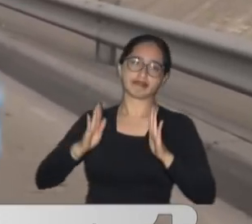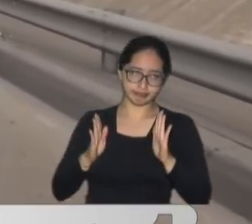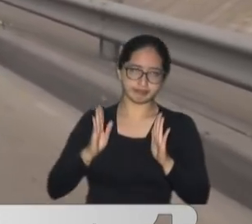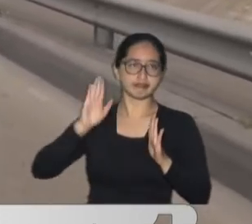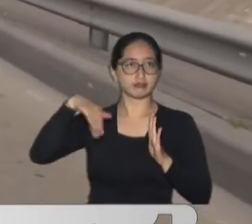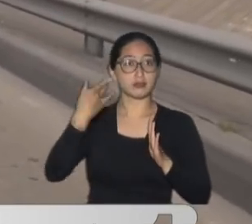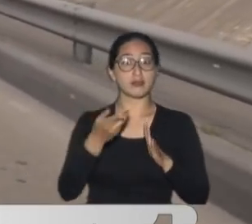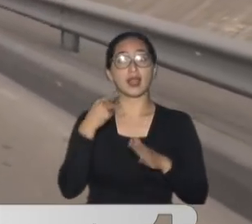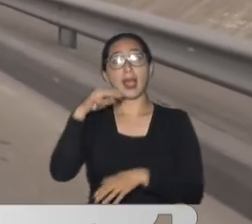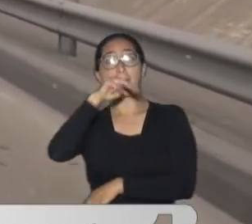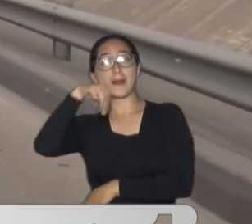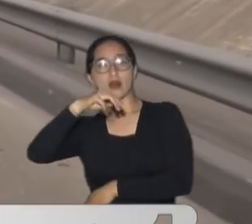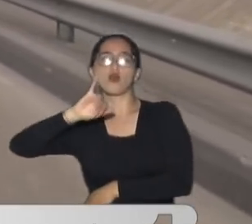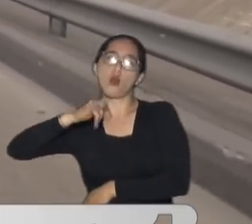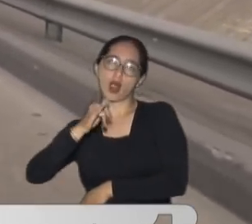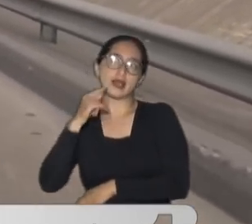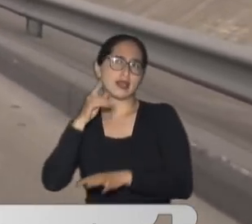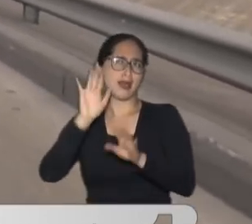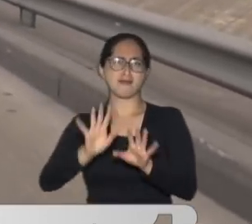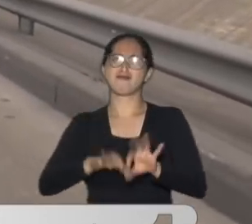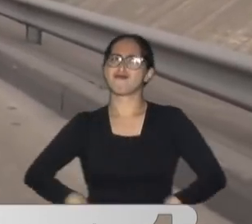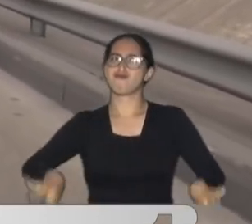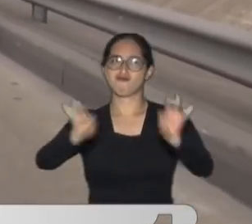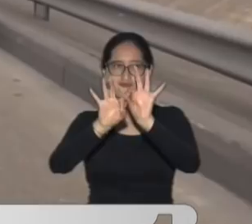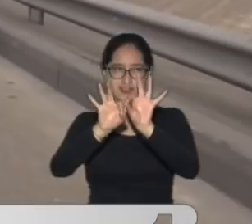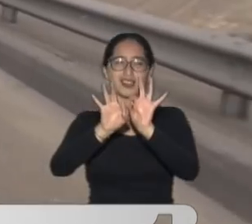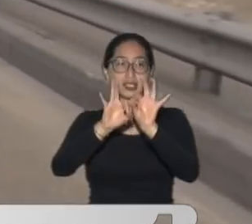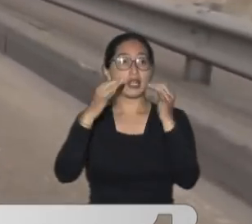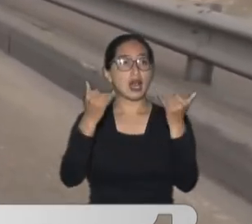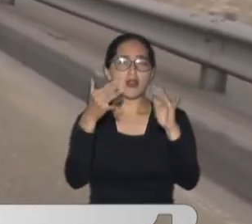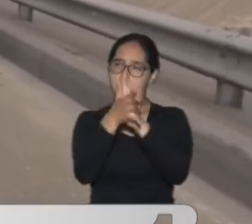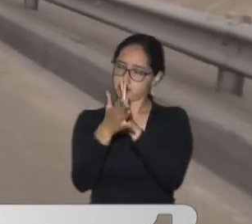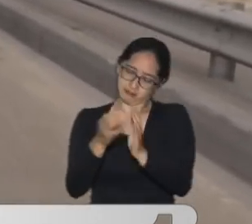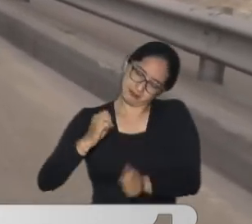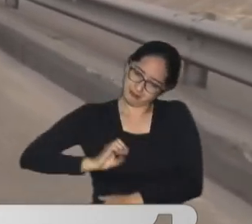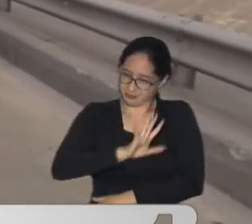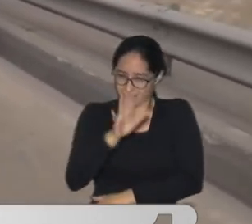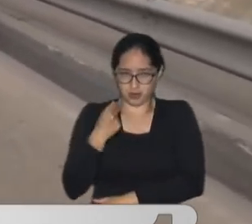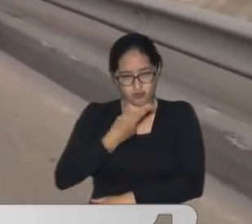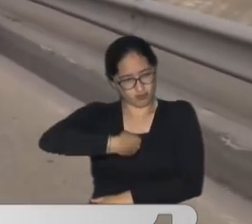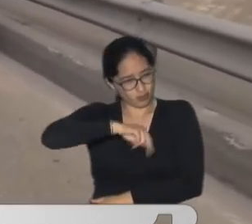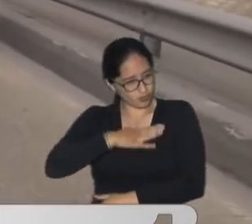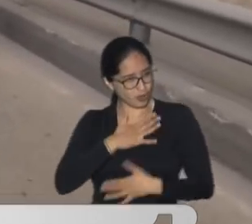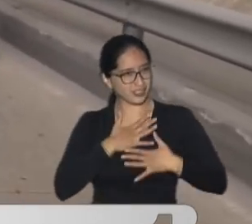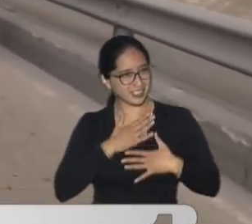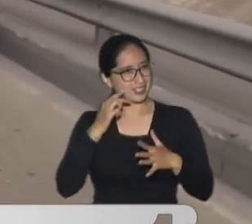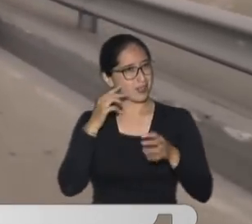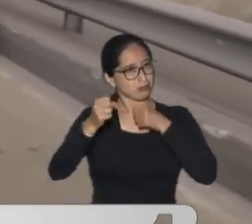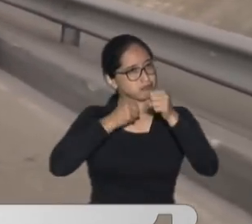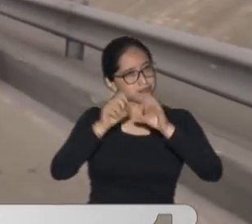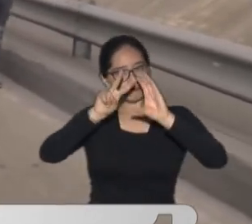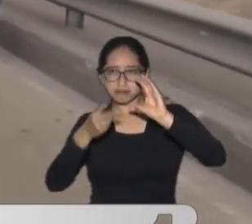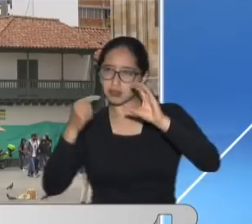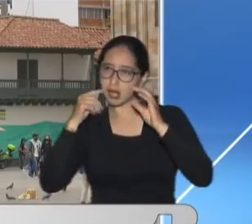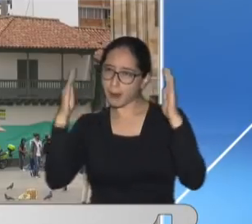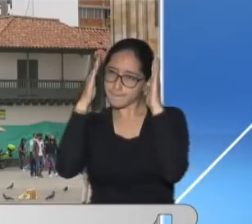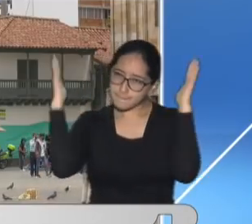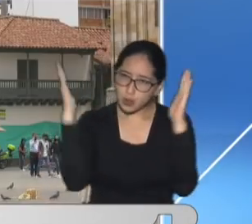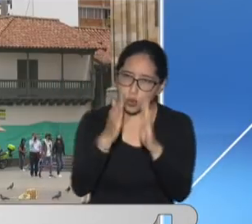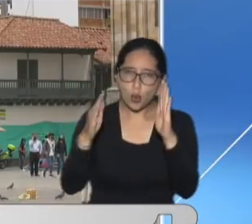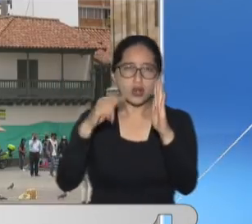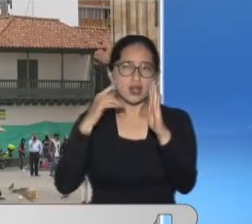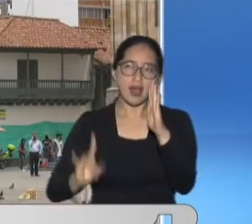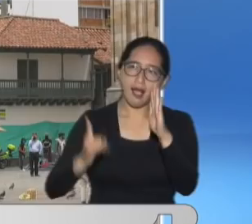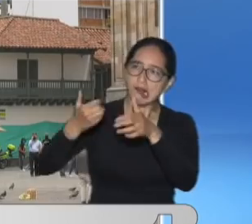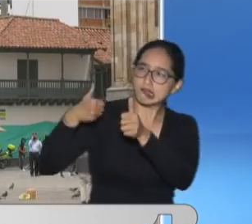del día jueves. Nosotros, por supuesto, vamos a estar muy pendientes de todo este proceso y acompañando a la minga indígena que, recordemos, llegó el día de ayer a la capital